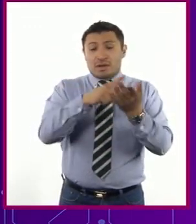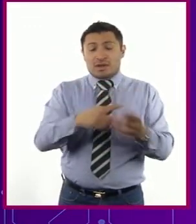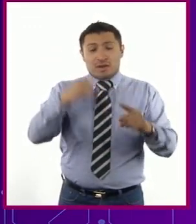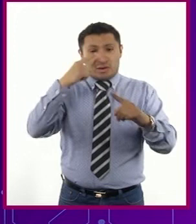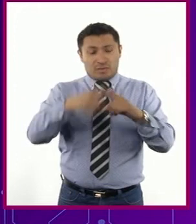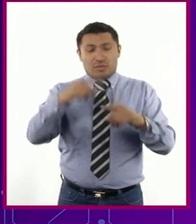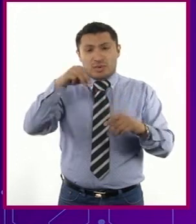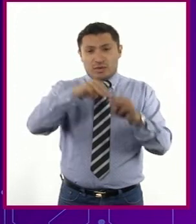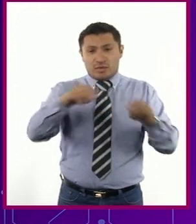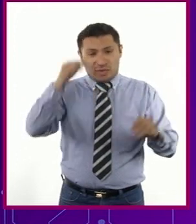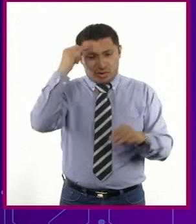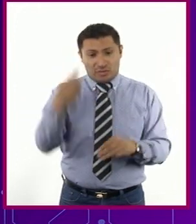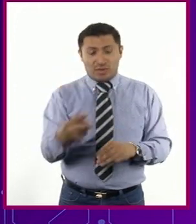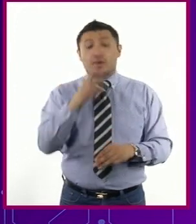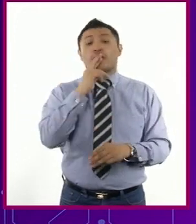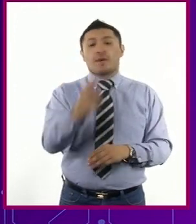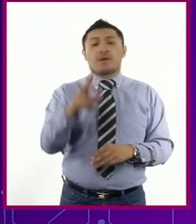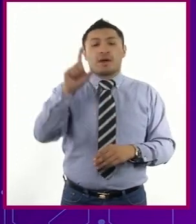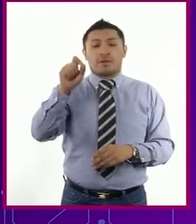resultado es